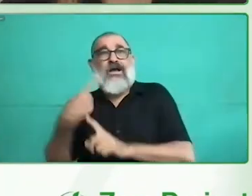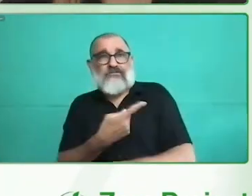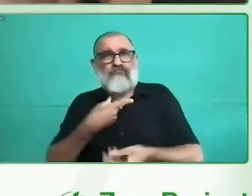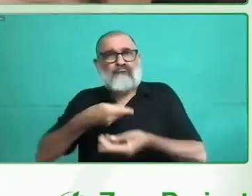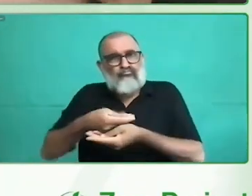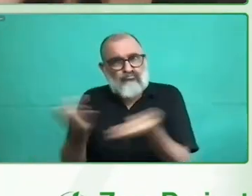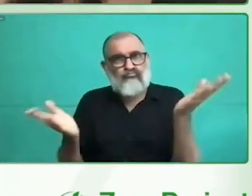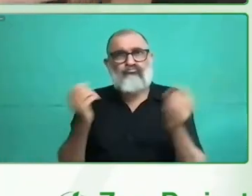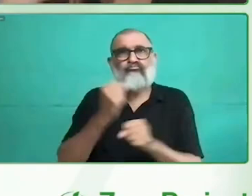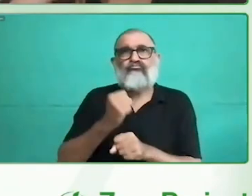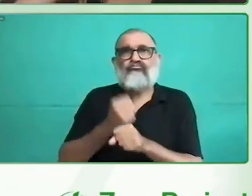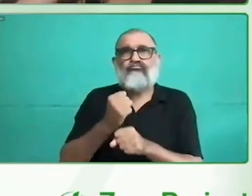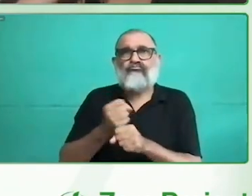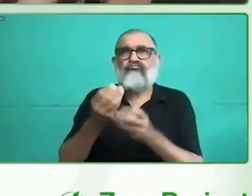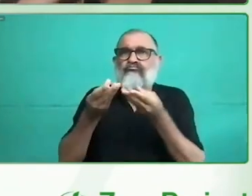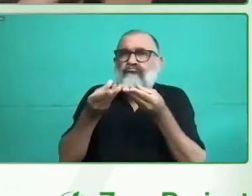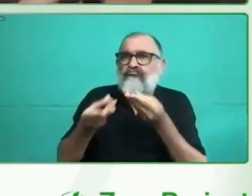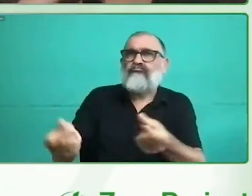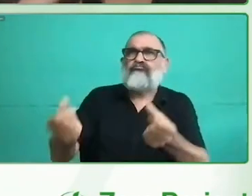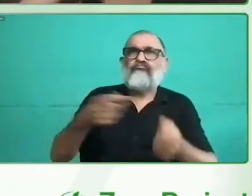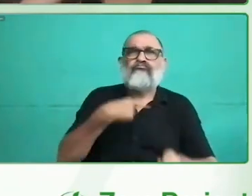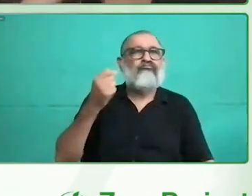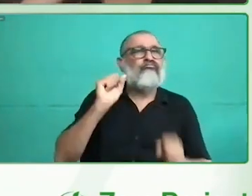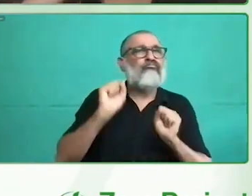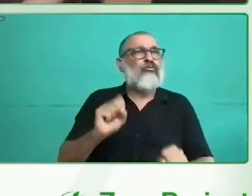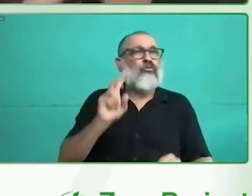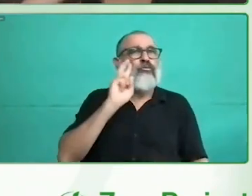hemos trabajado con diversos grupos,